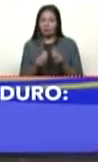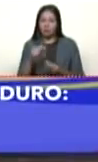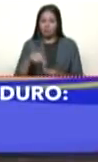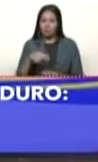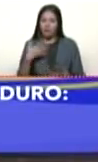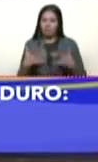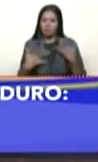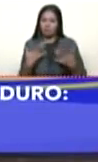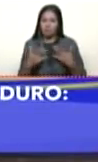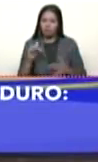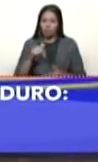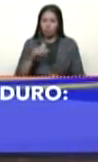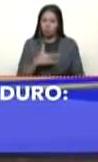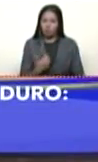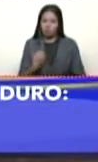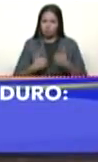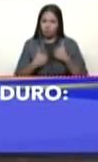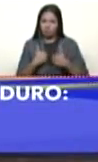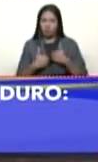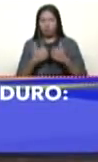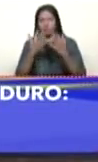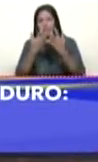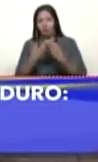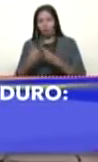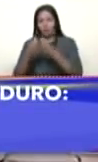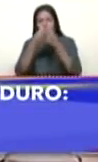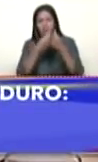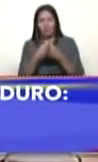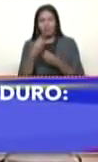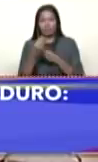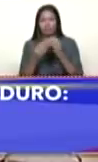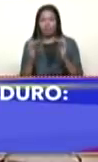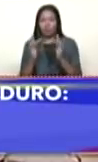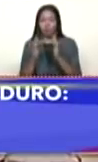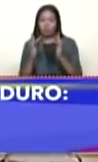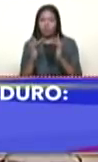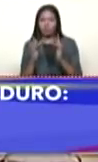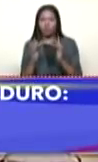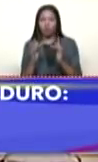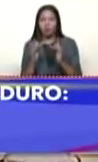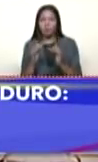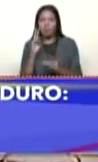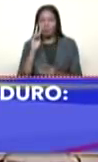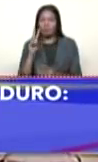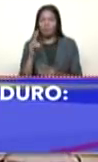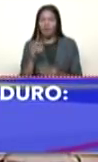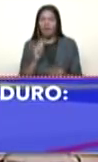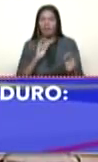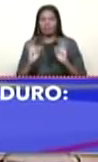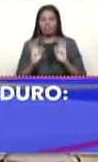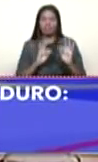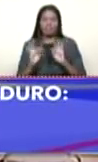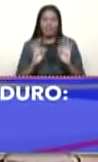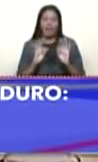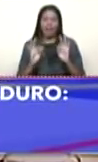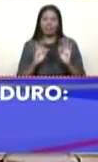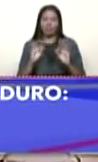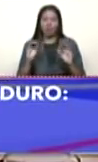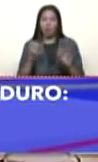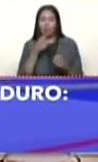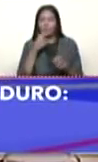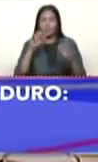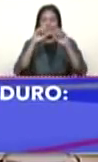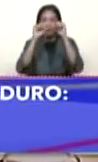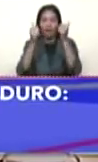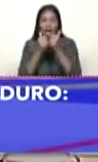acto de miércoles de economía hacer un pase para que desde el Teatro Teresa Carreño, nuestra ministra